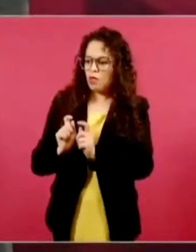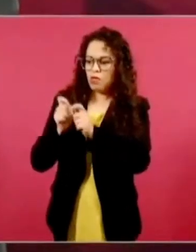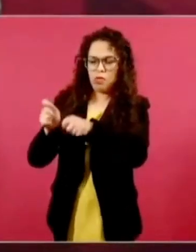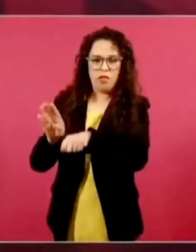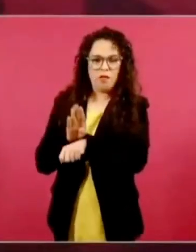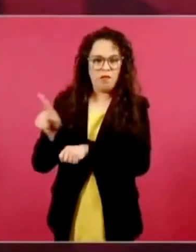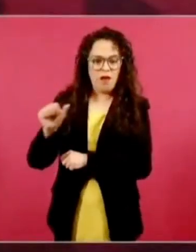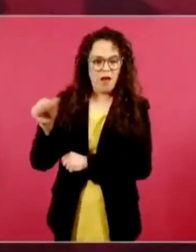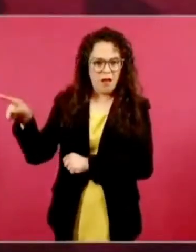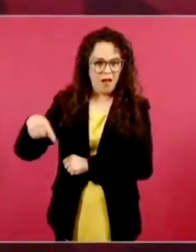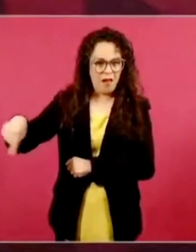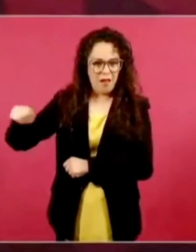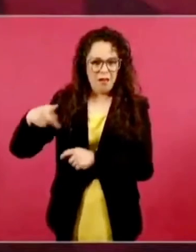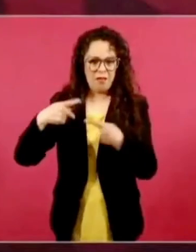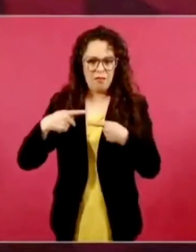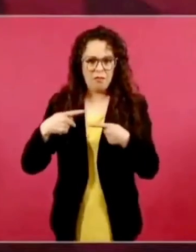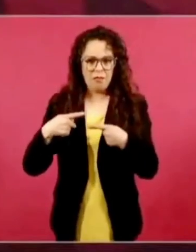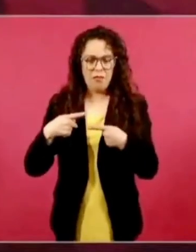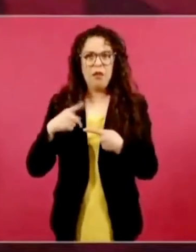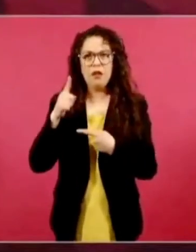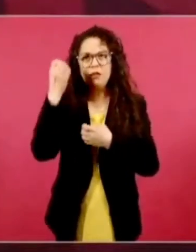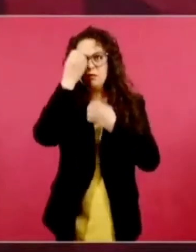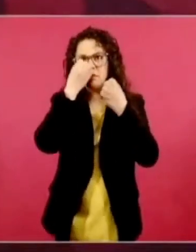y cuestan 6,000 millones